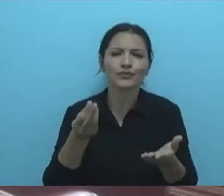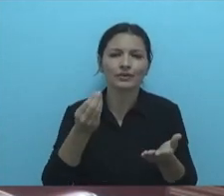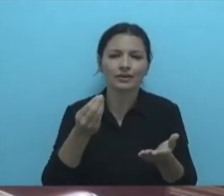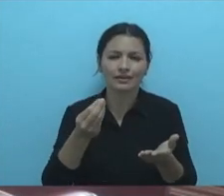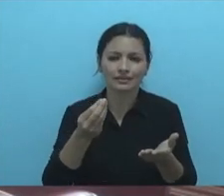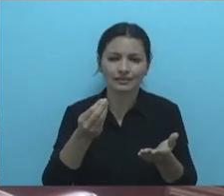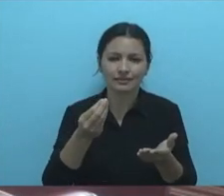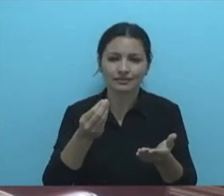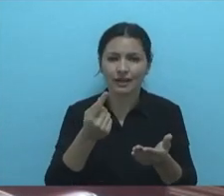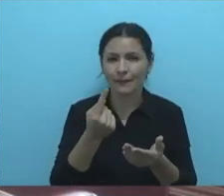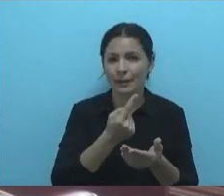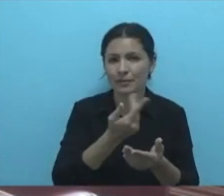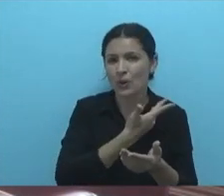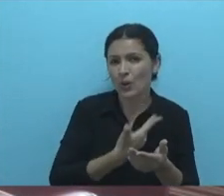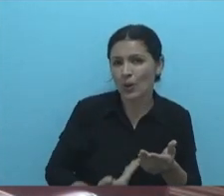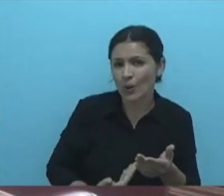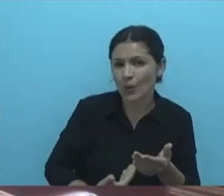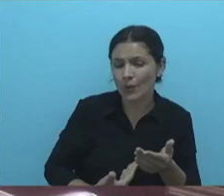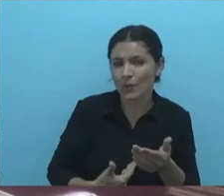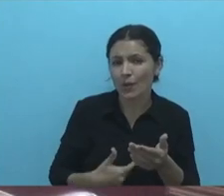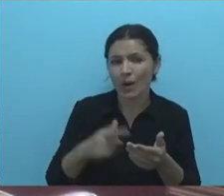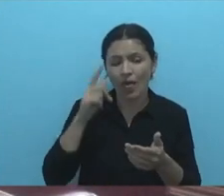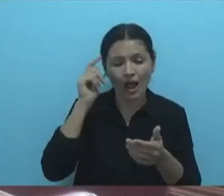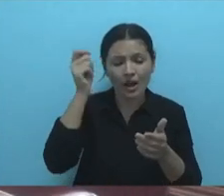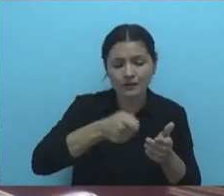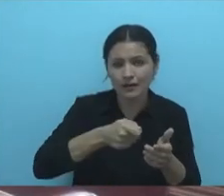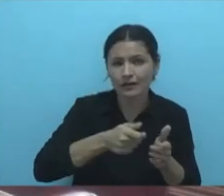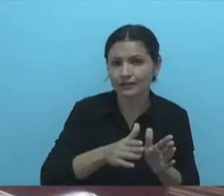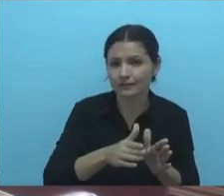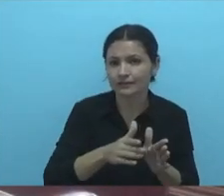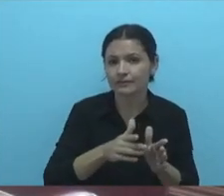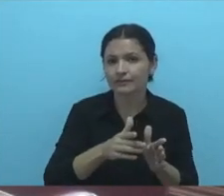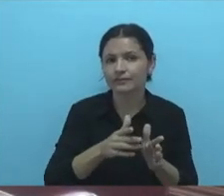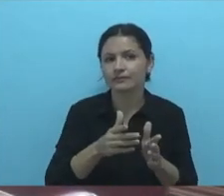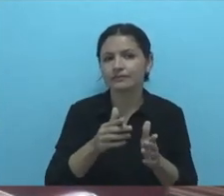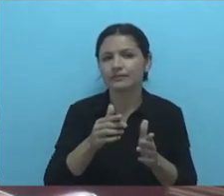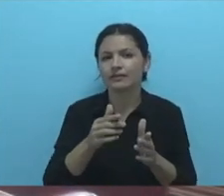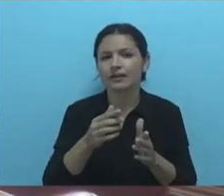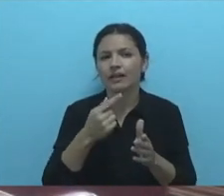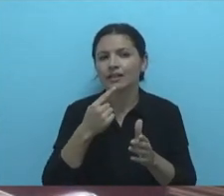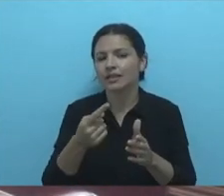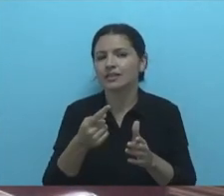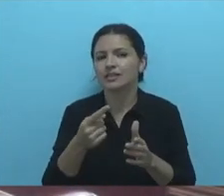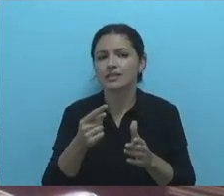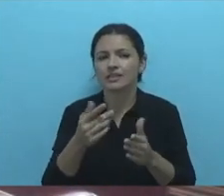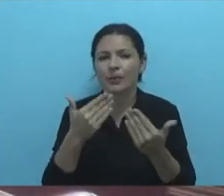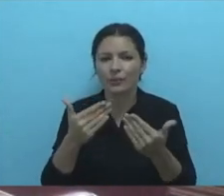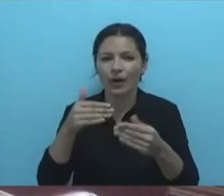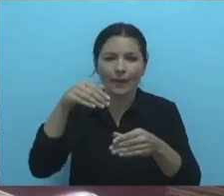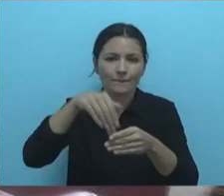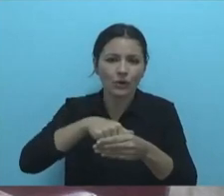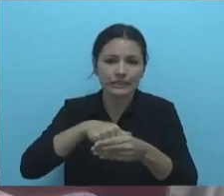el presidente con dos con jueces y con con la vista del procurador bueno y ahora corroborando esto digo